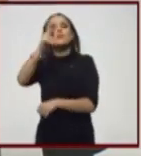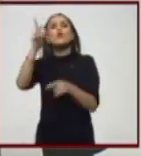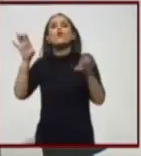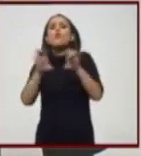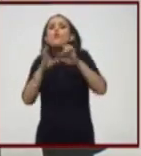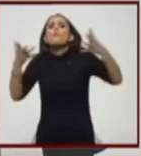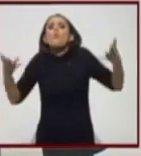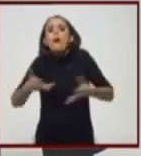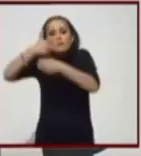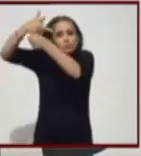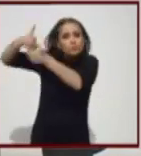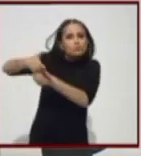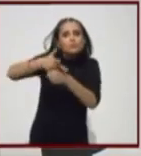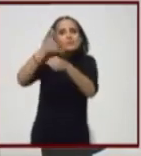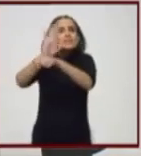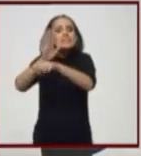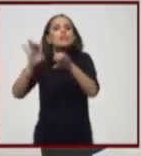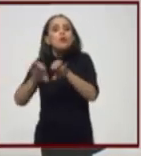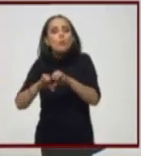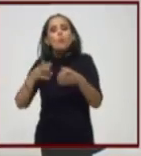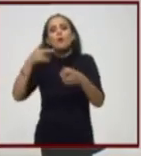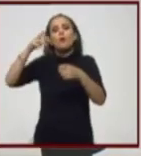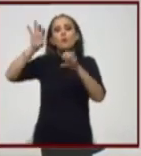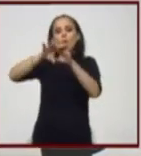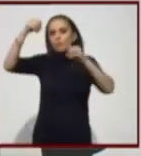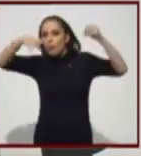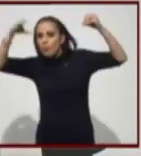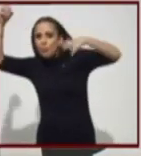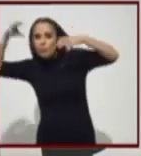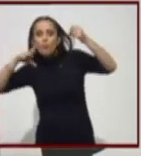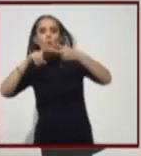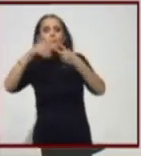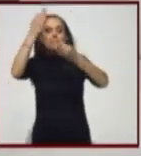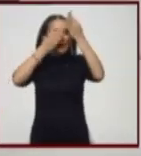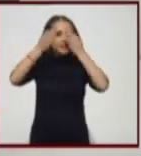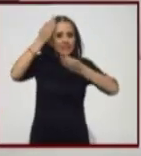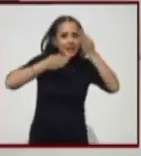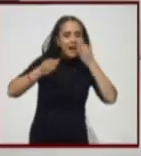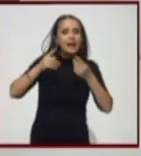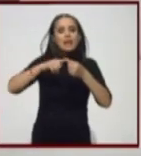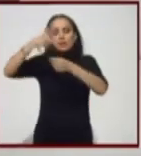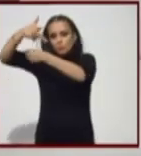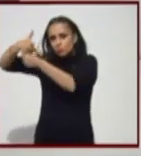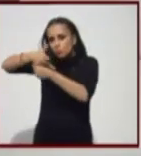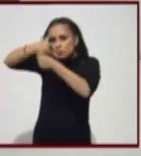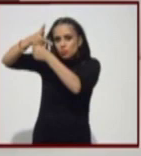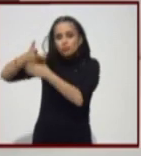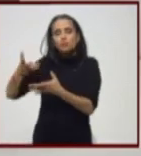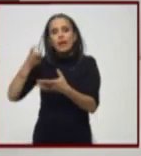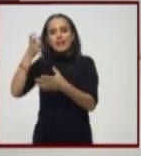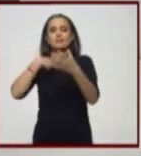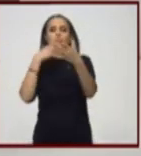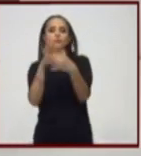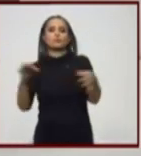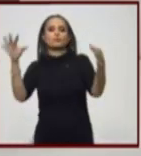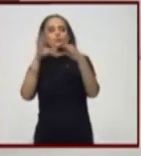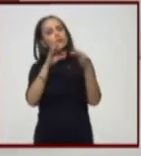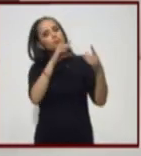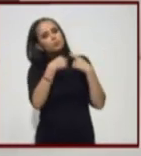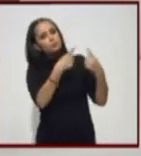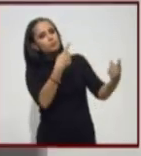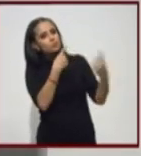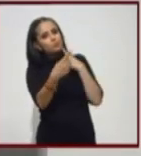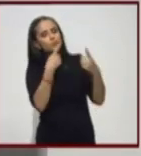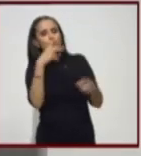hace el cine entonces nos centrábamos en los efectos especiales en el maquillaje en la producción entonces hablábamos y desglosado